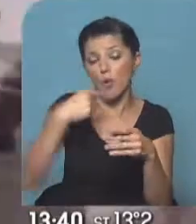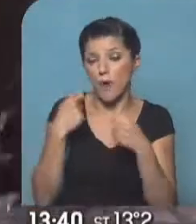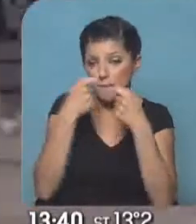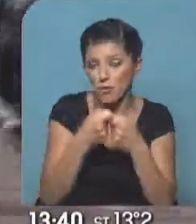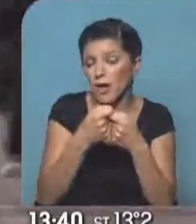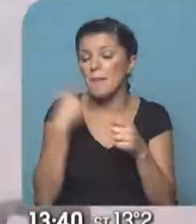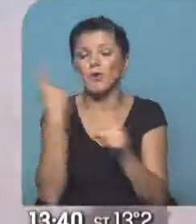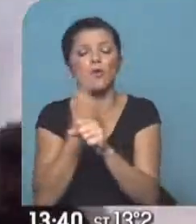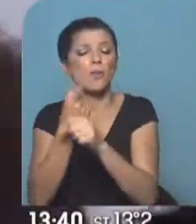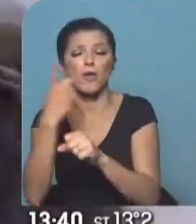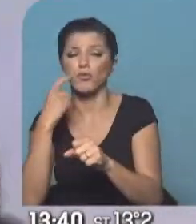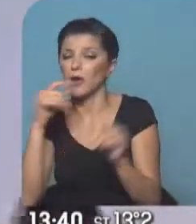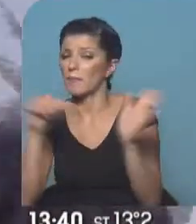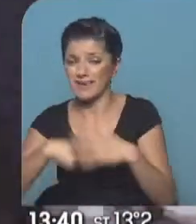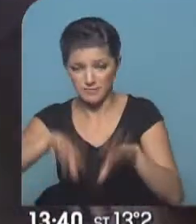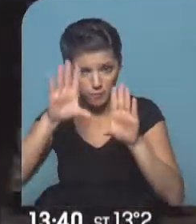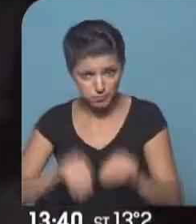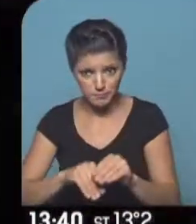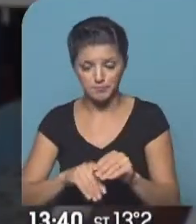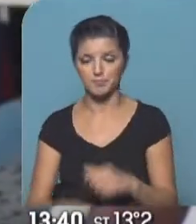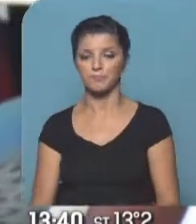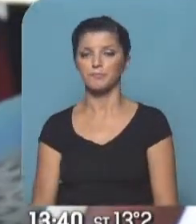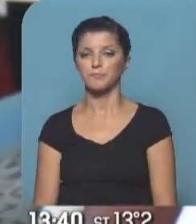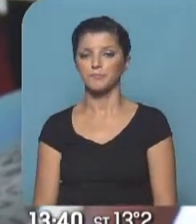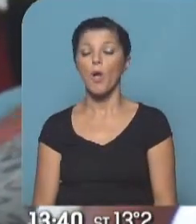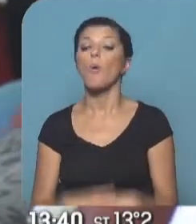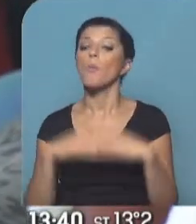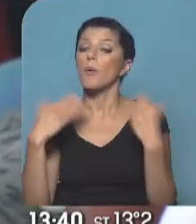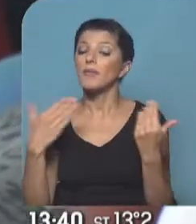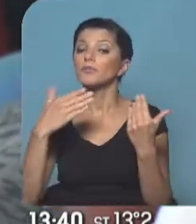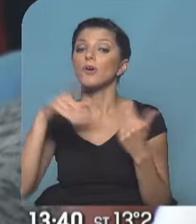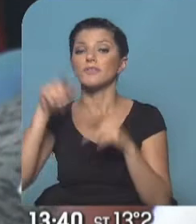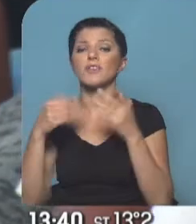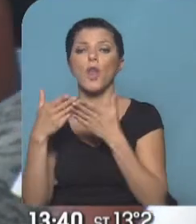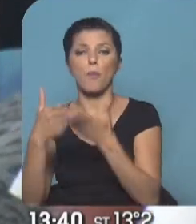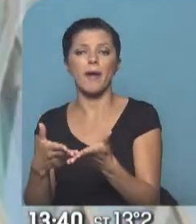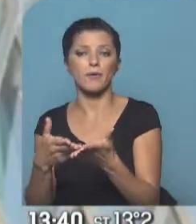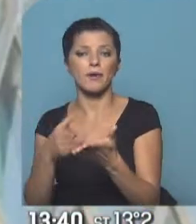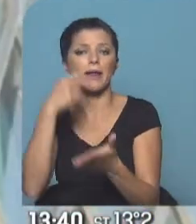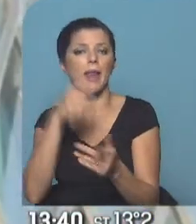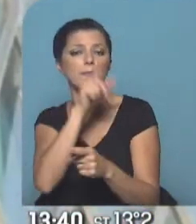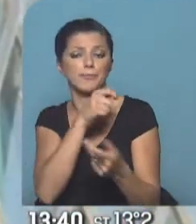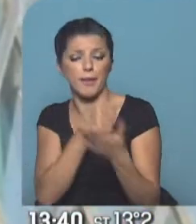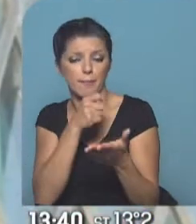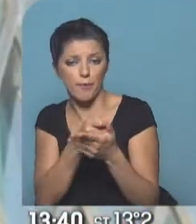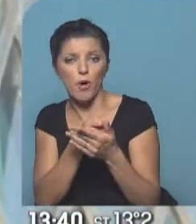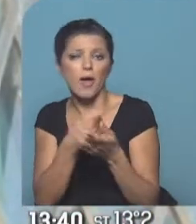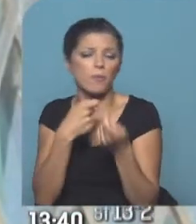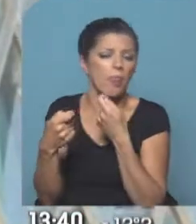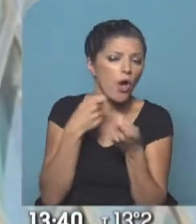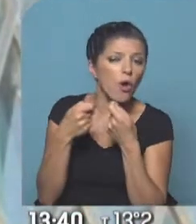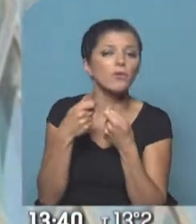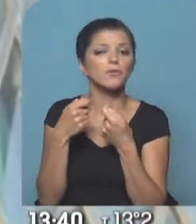controlar todo su territorio. Así, los traficantes de personas tienen el campo libre para un negocio basado